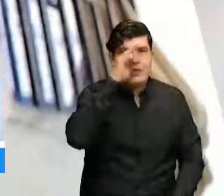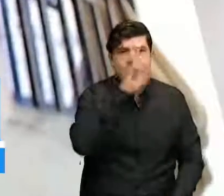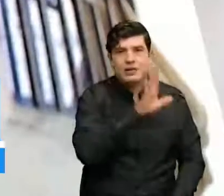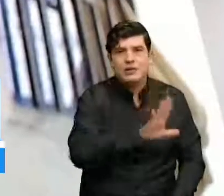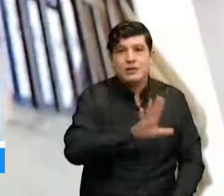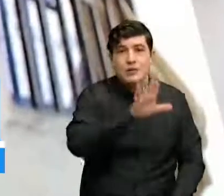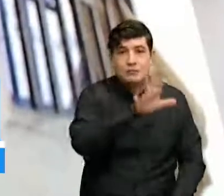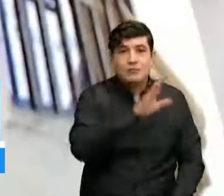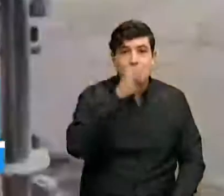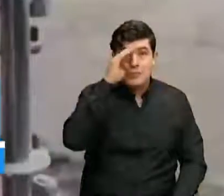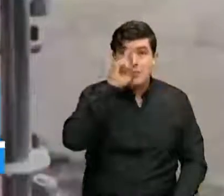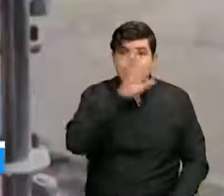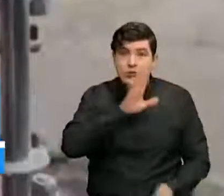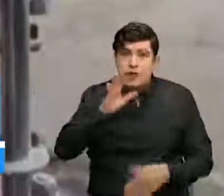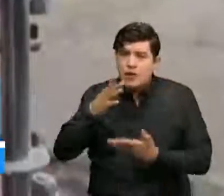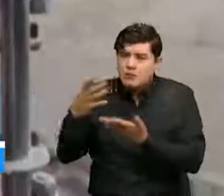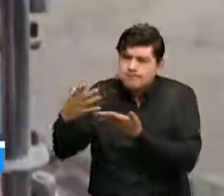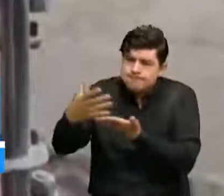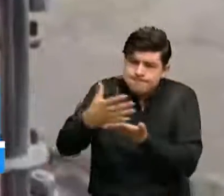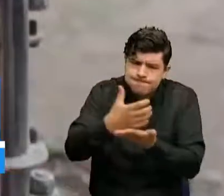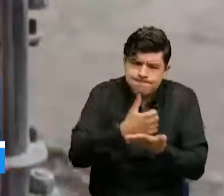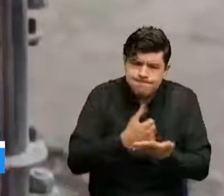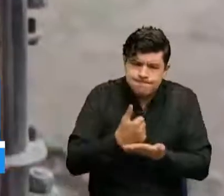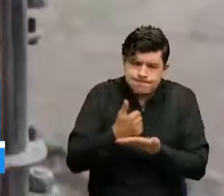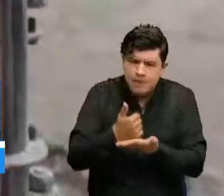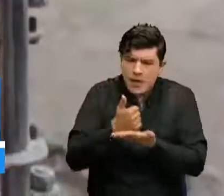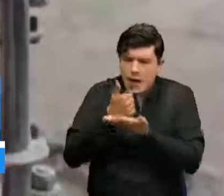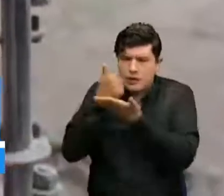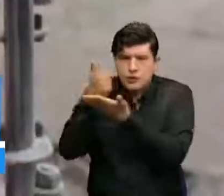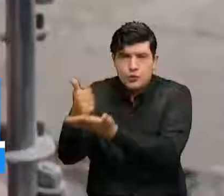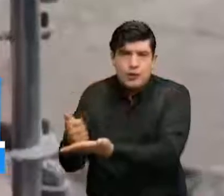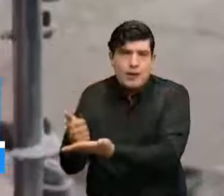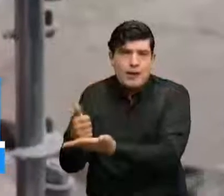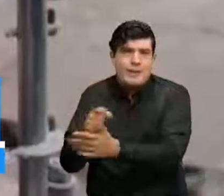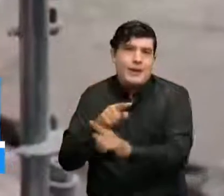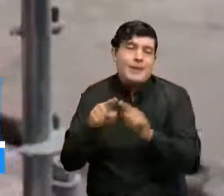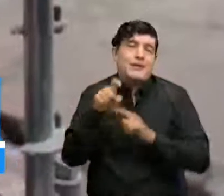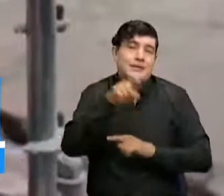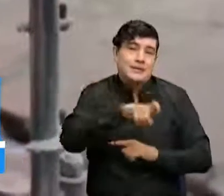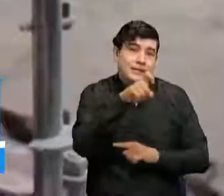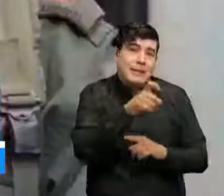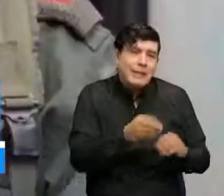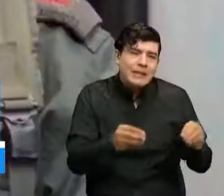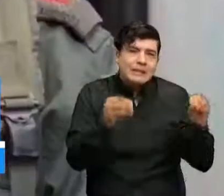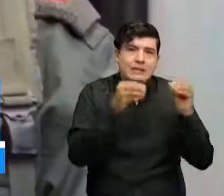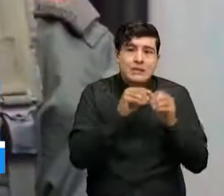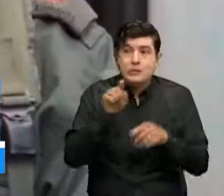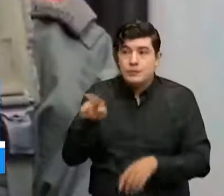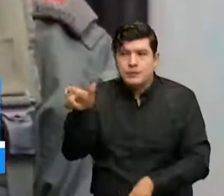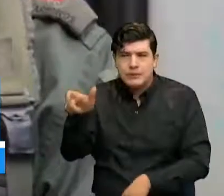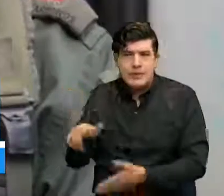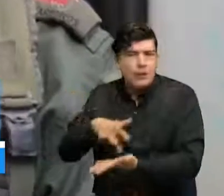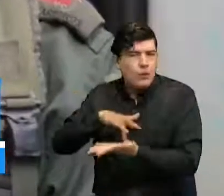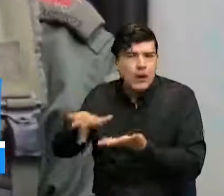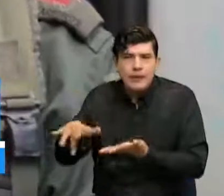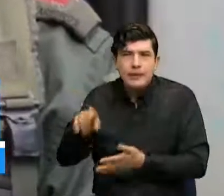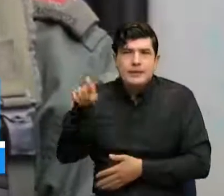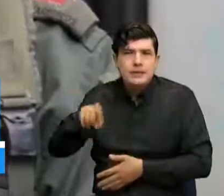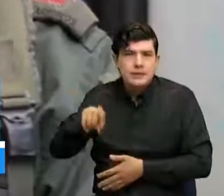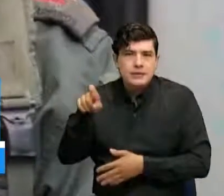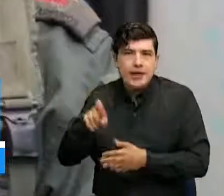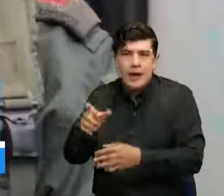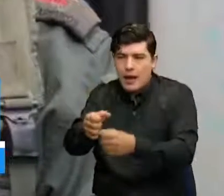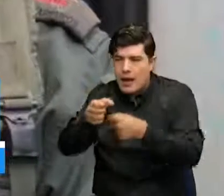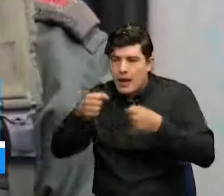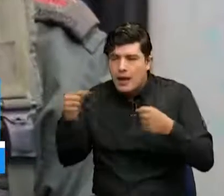quien viene recolectando ayudas, pero necesita aún más. Él requiere con urgencia una neverita para guardar la insulina